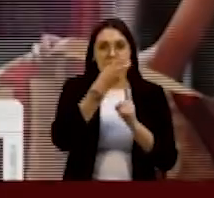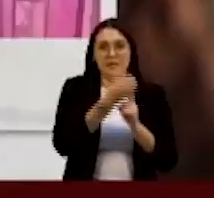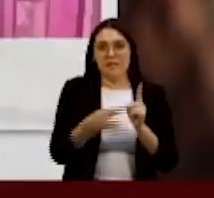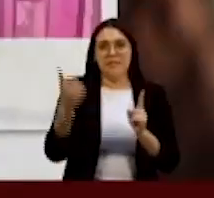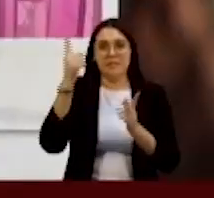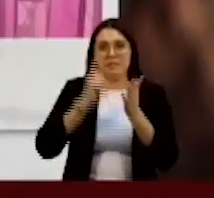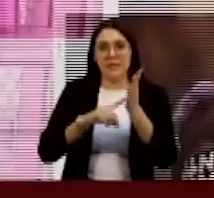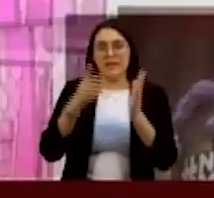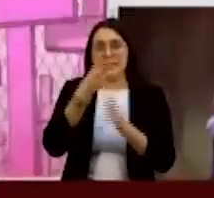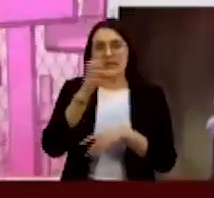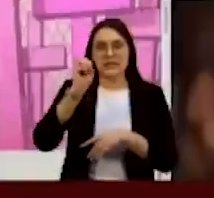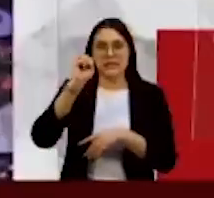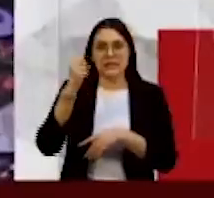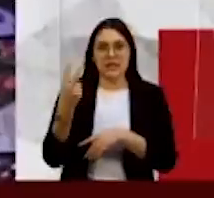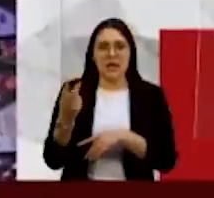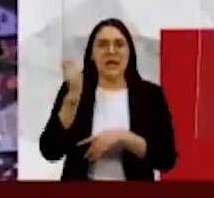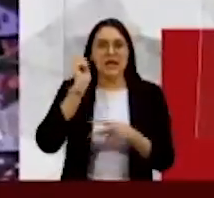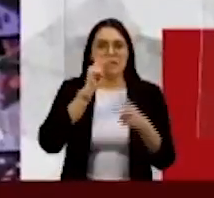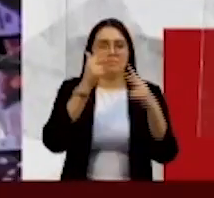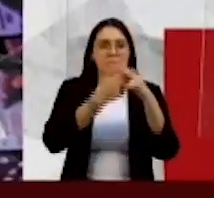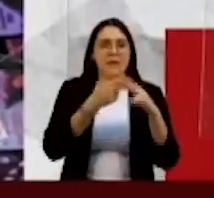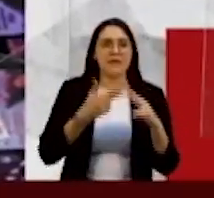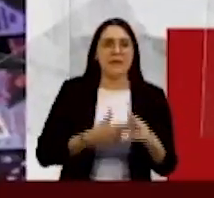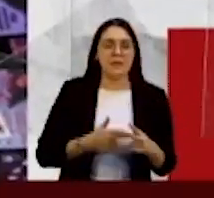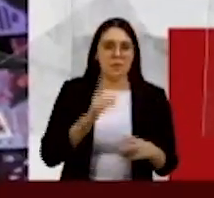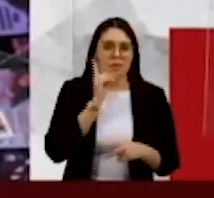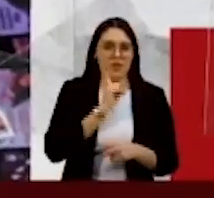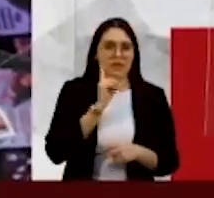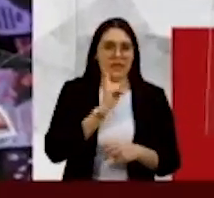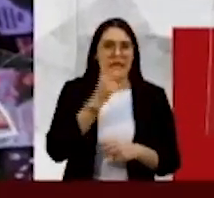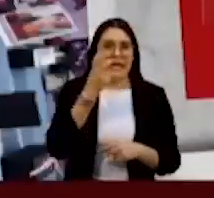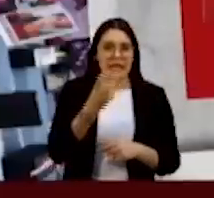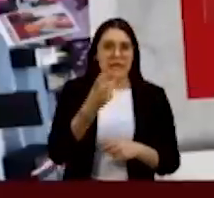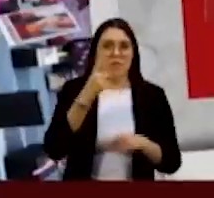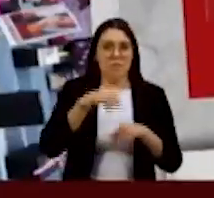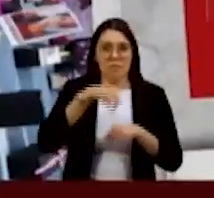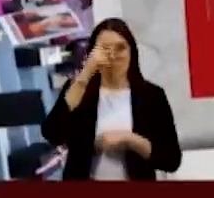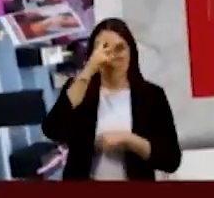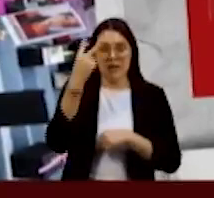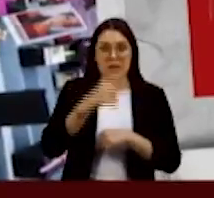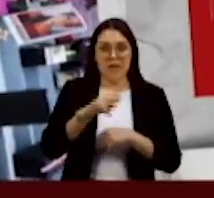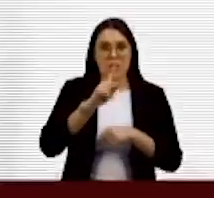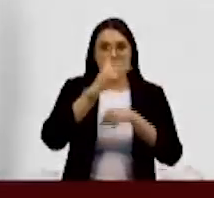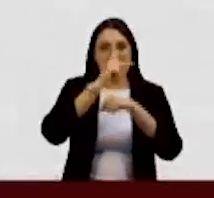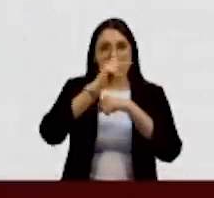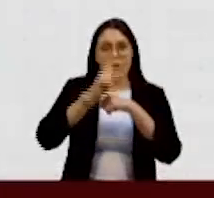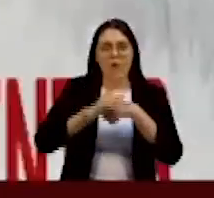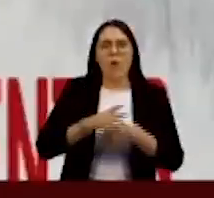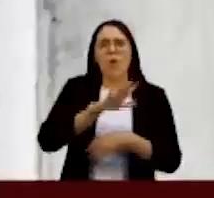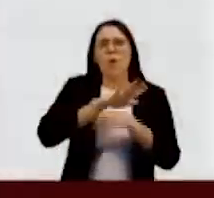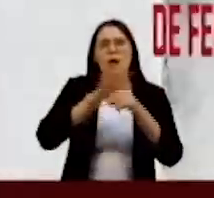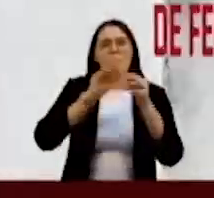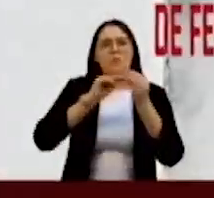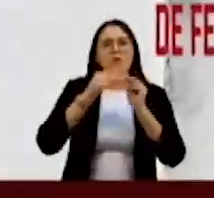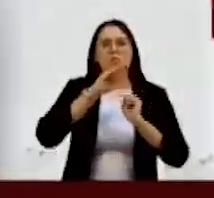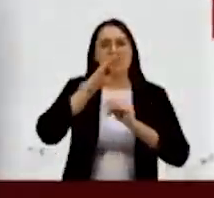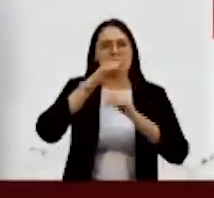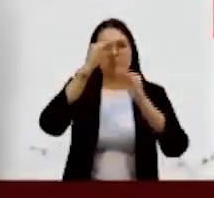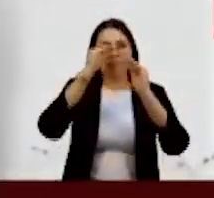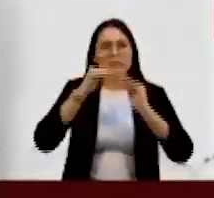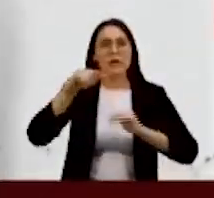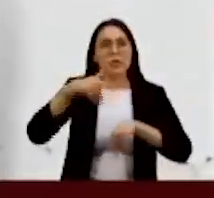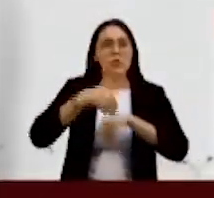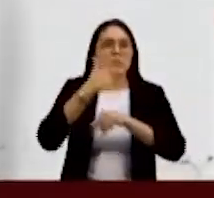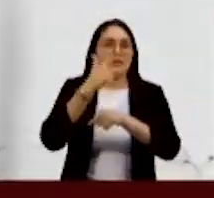1.372 fueron asesinatos. Esta es la séptima causa de muerte en el país. En el Senado de la República